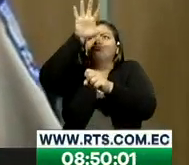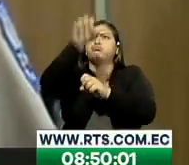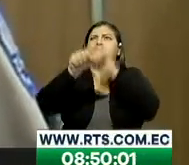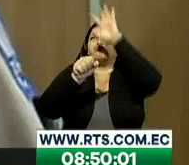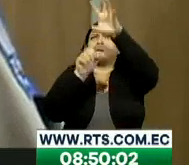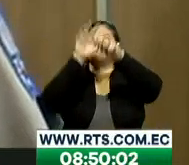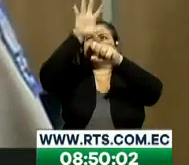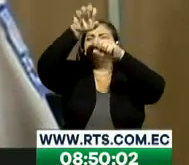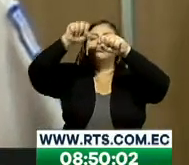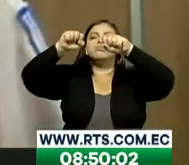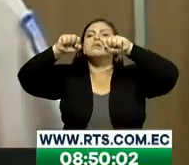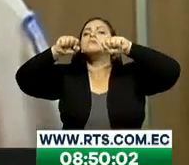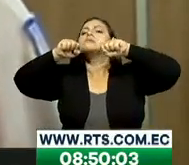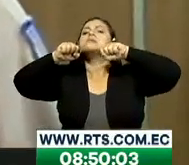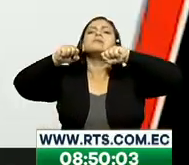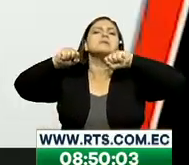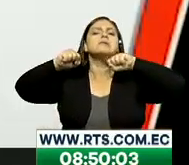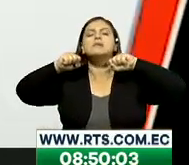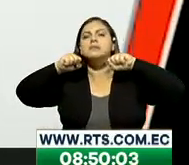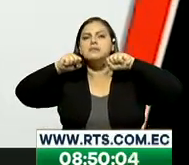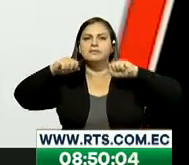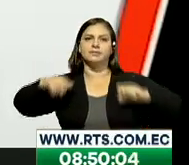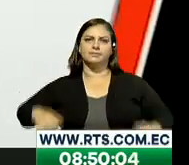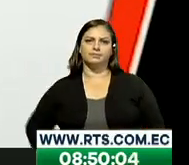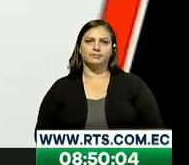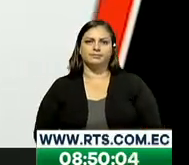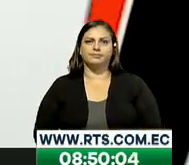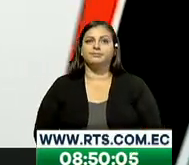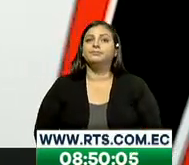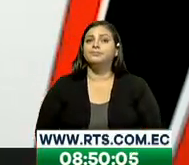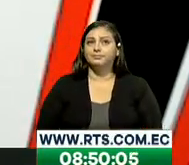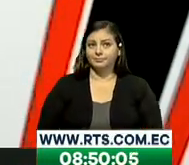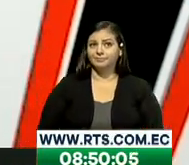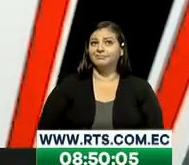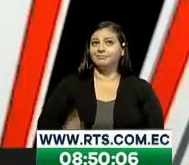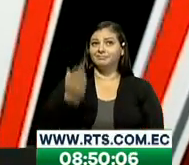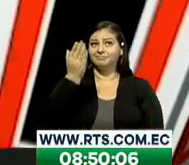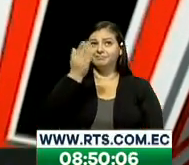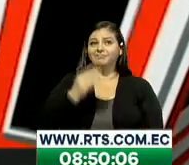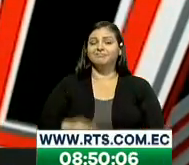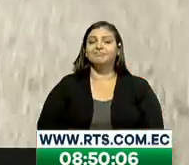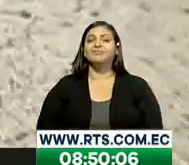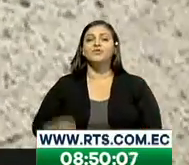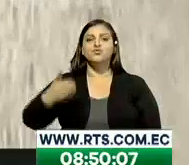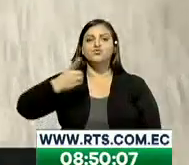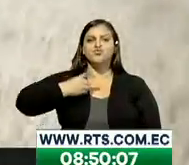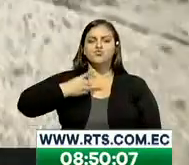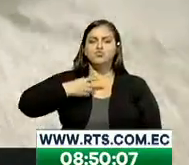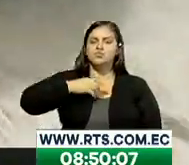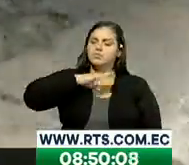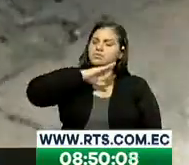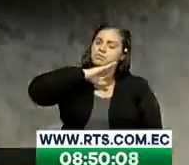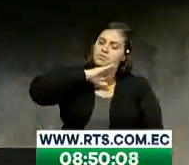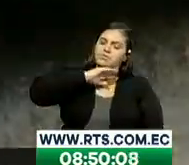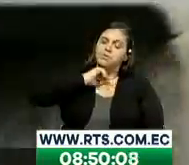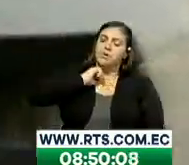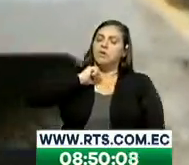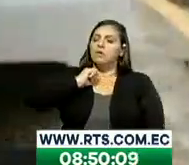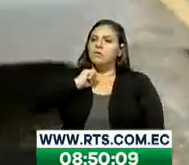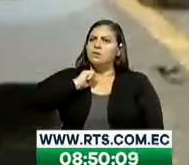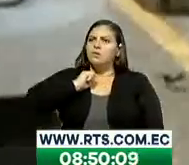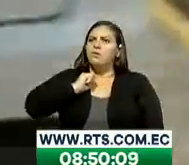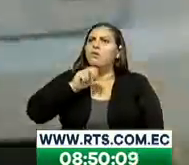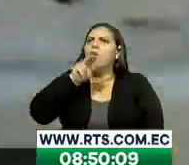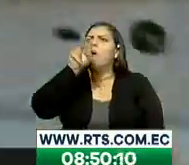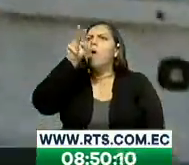por lugares escalando. Los propietarios del inmueble estaban presentes y pudieron avisar a las autoridades. El tipo no